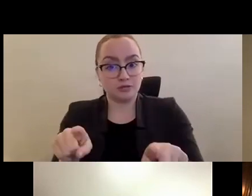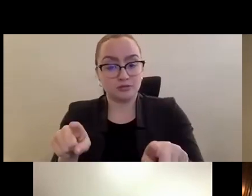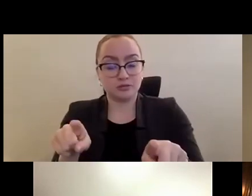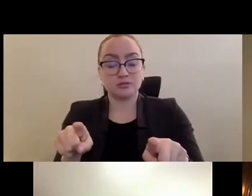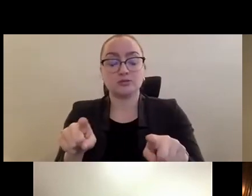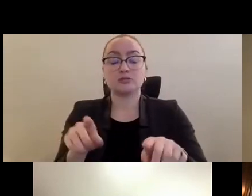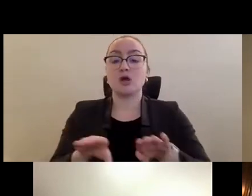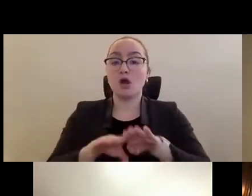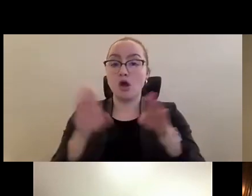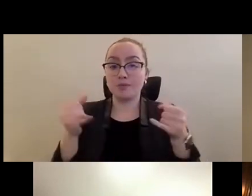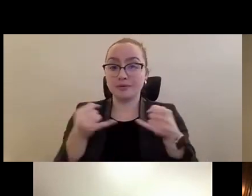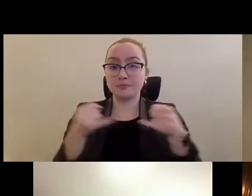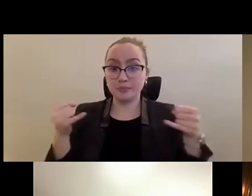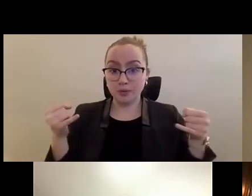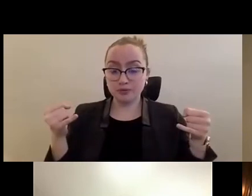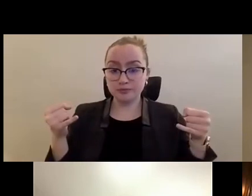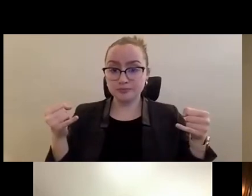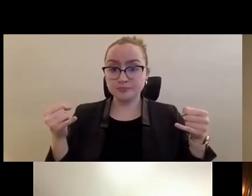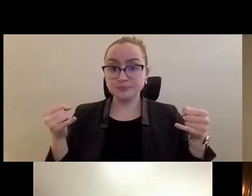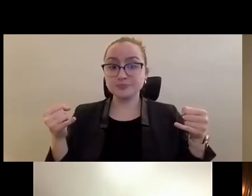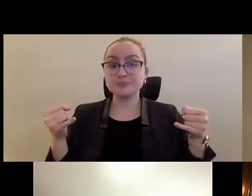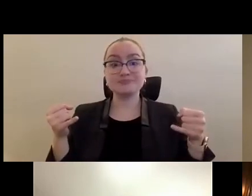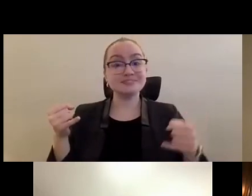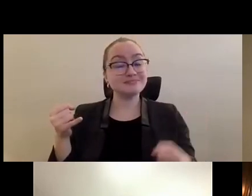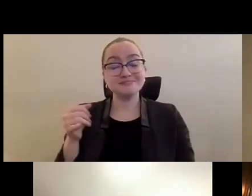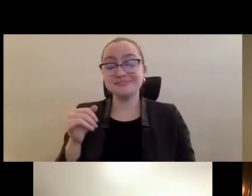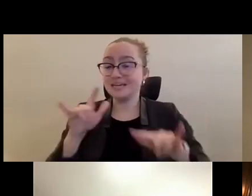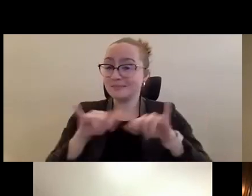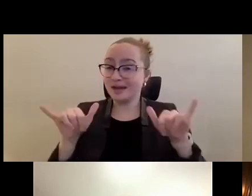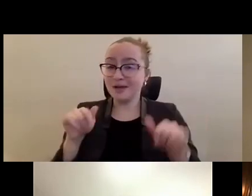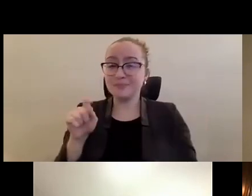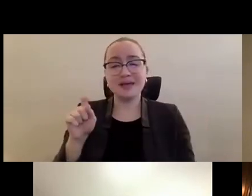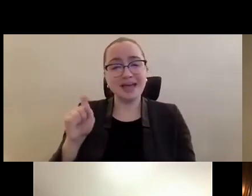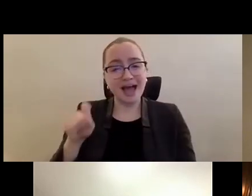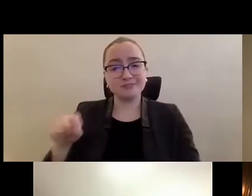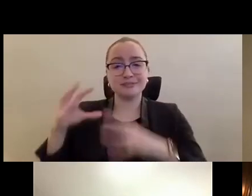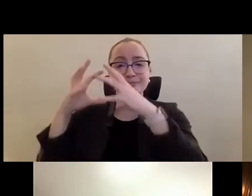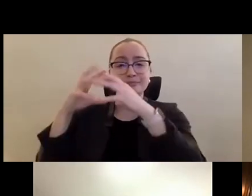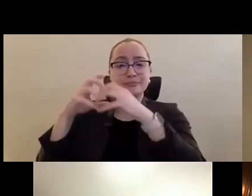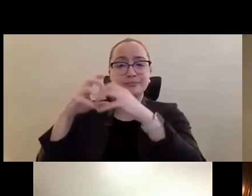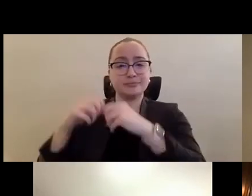Estado. Bueno, entonces para concluir, parte de responder a la pregunta de fronteras abiertas también es